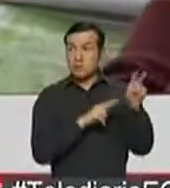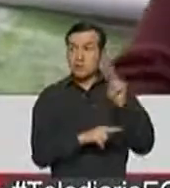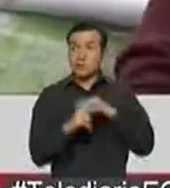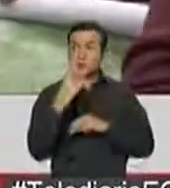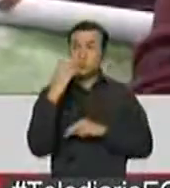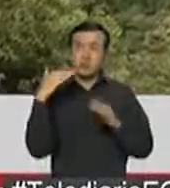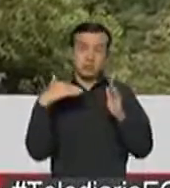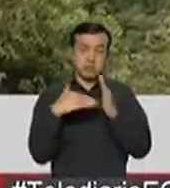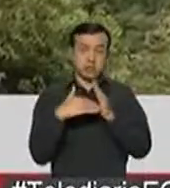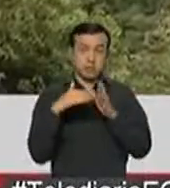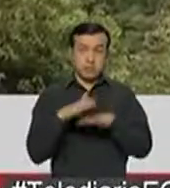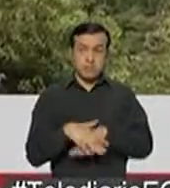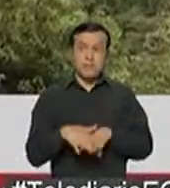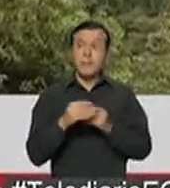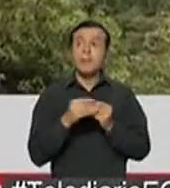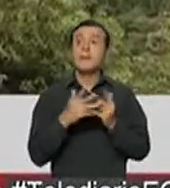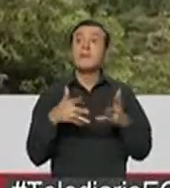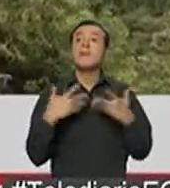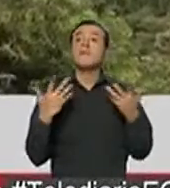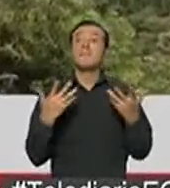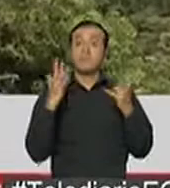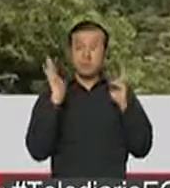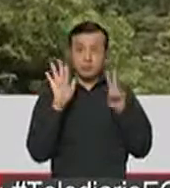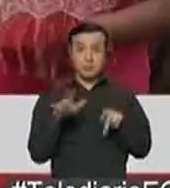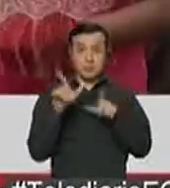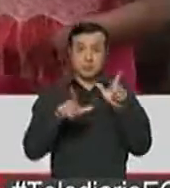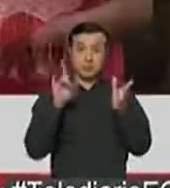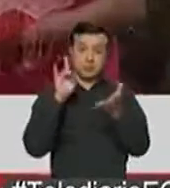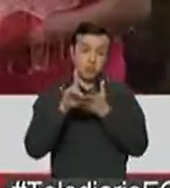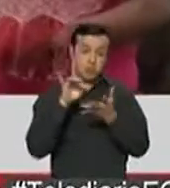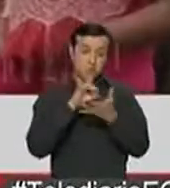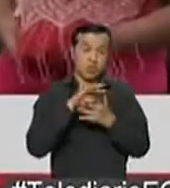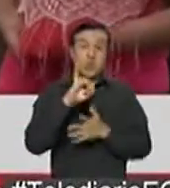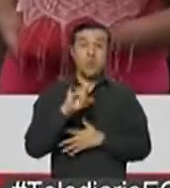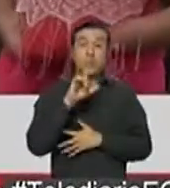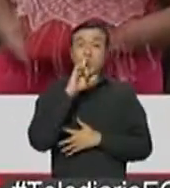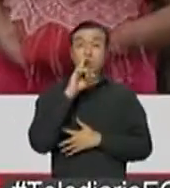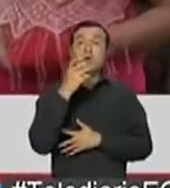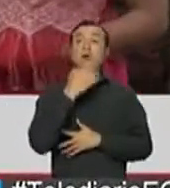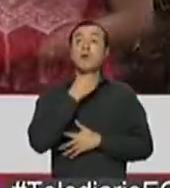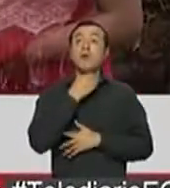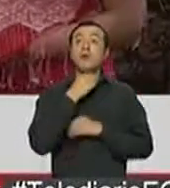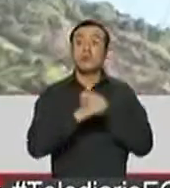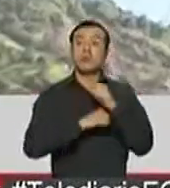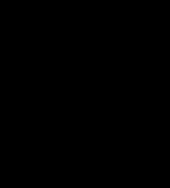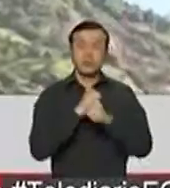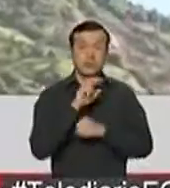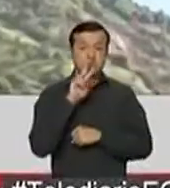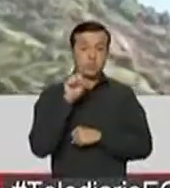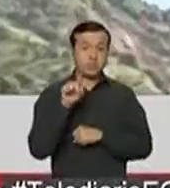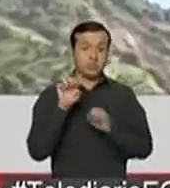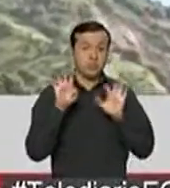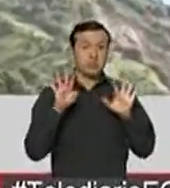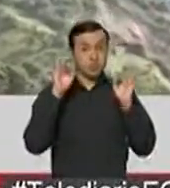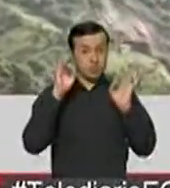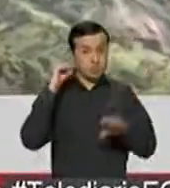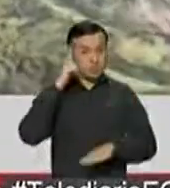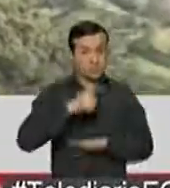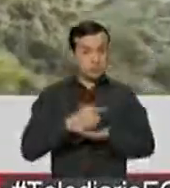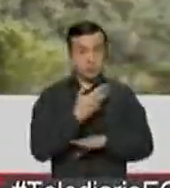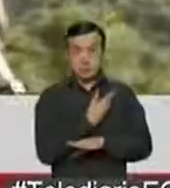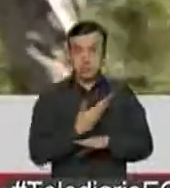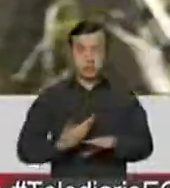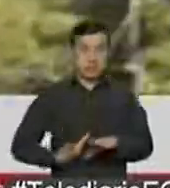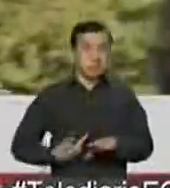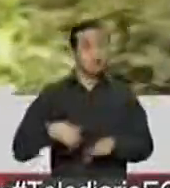15.000 hectáreas, de donde fueron desalojadas 7.000 personas entre julio y agosto de 2019, cuando fue ordenado por el